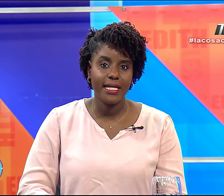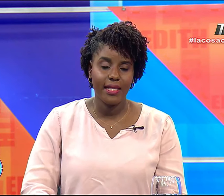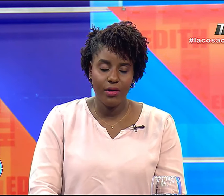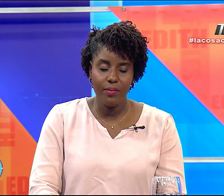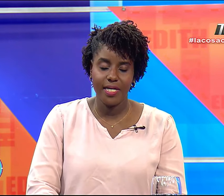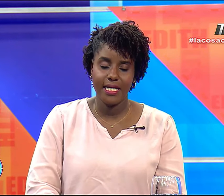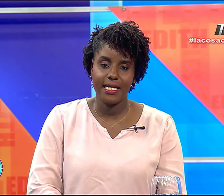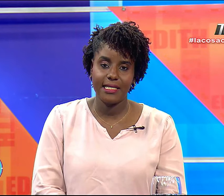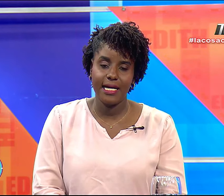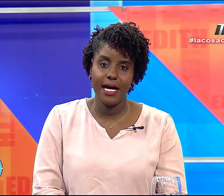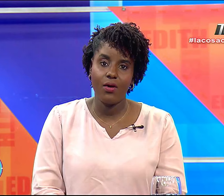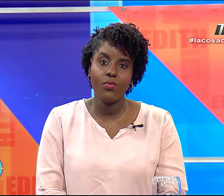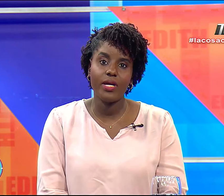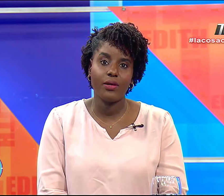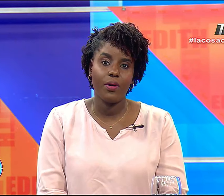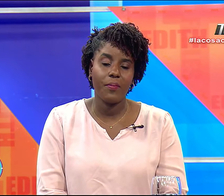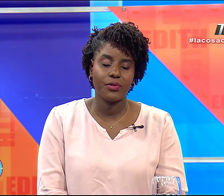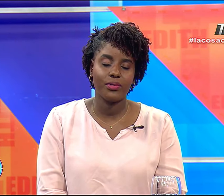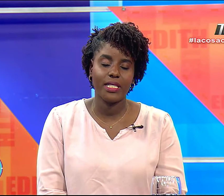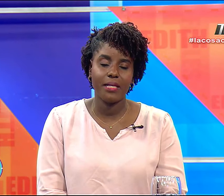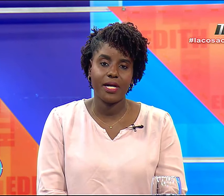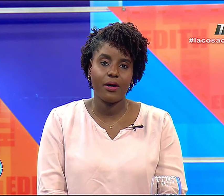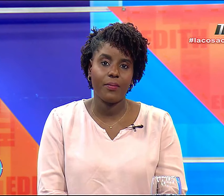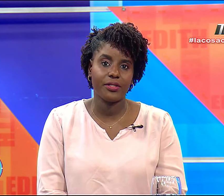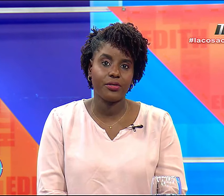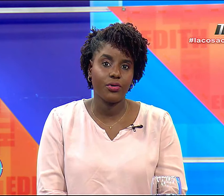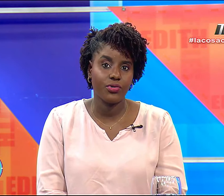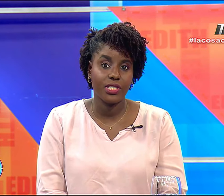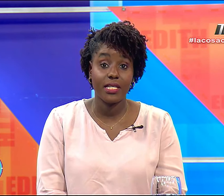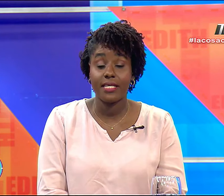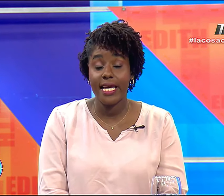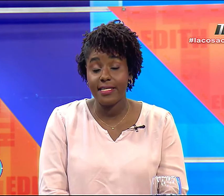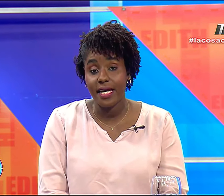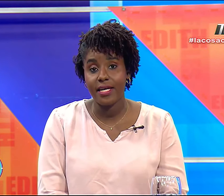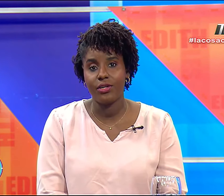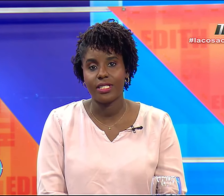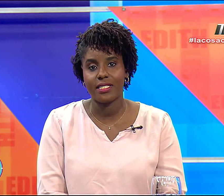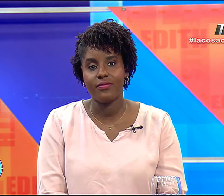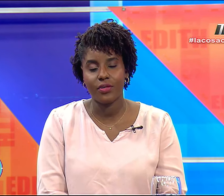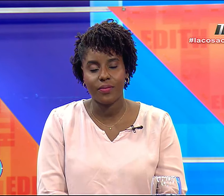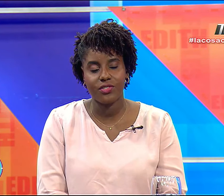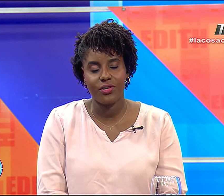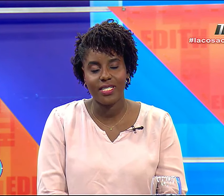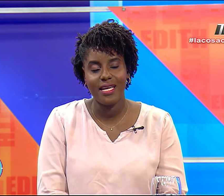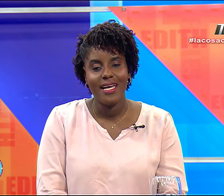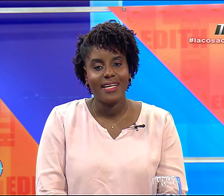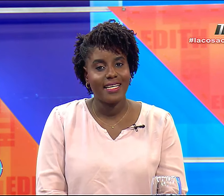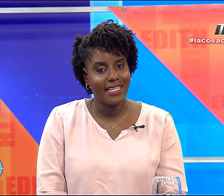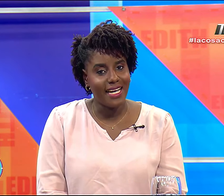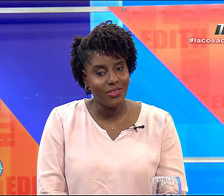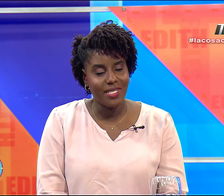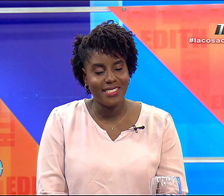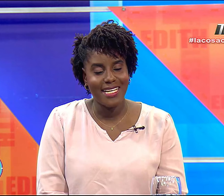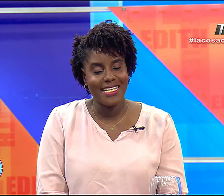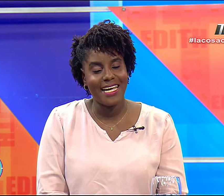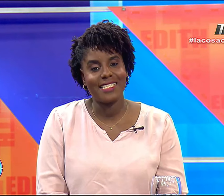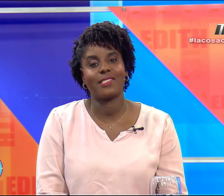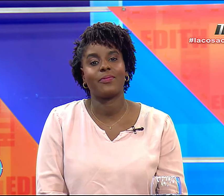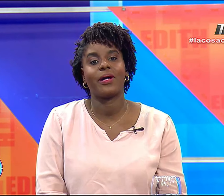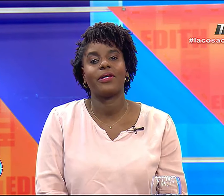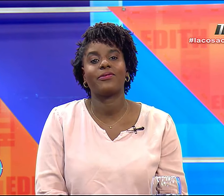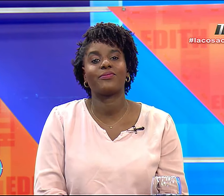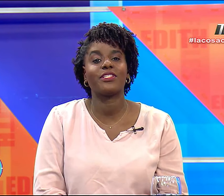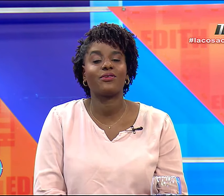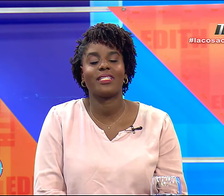el día de hoy. Mañana será una nueva oportunidad para compartir con ustedes esta y otras informaciones, reiterándoles las gracias